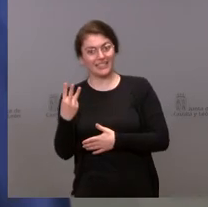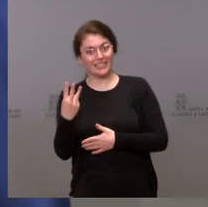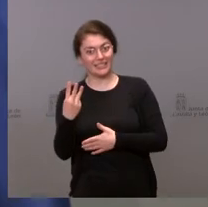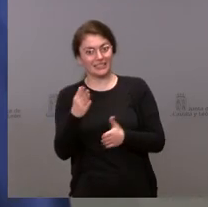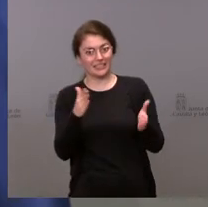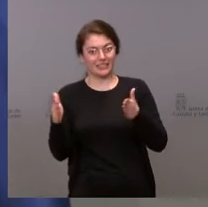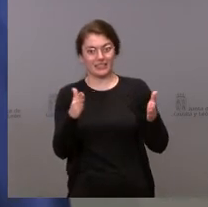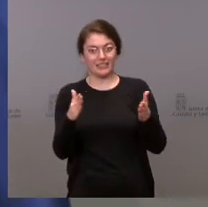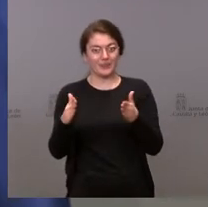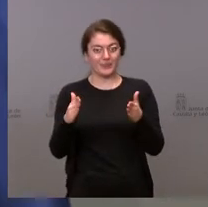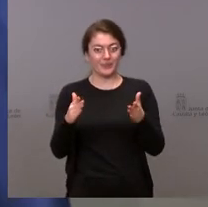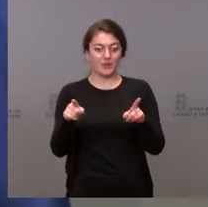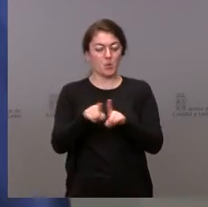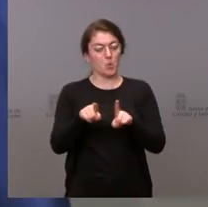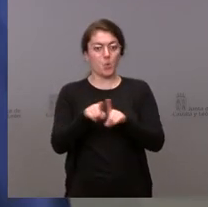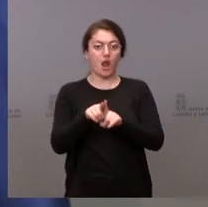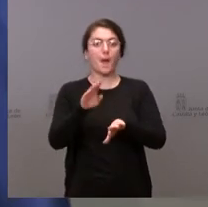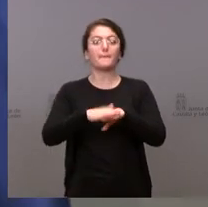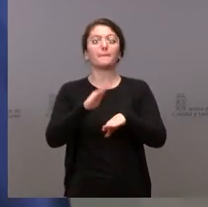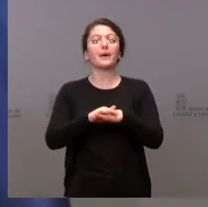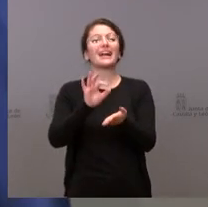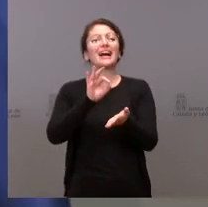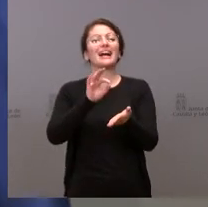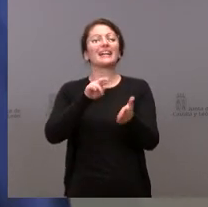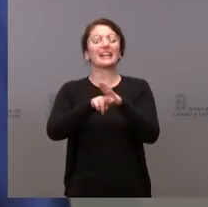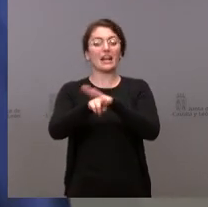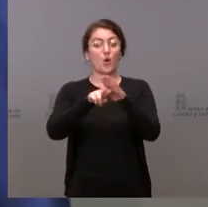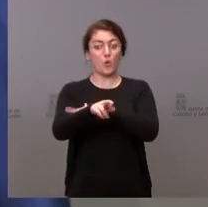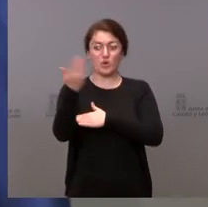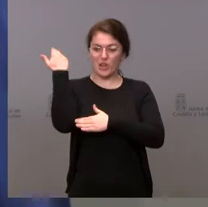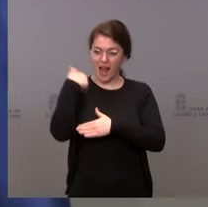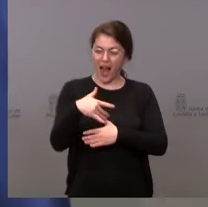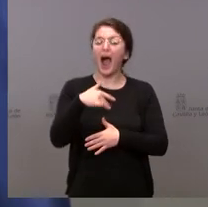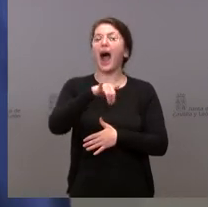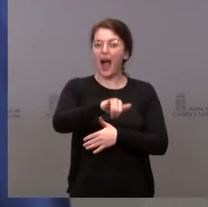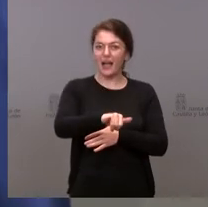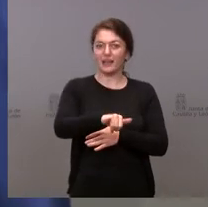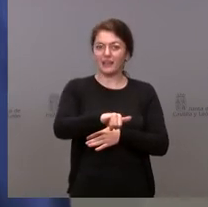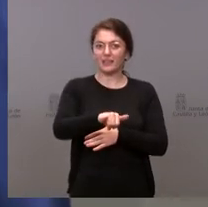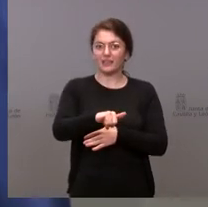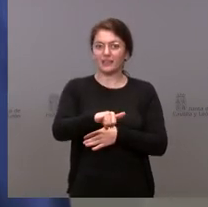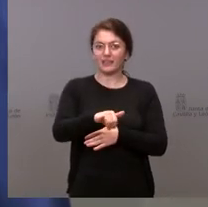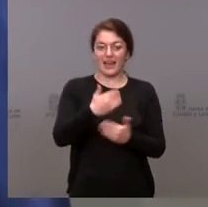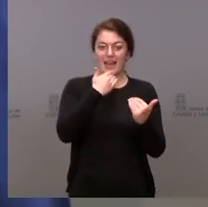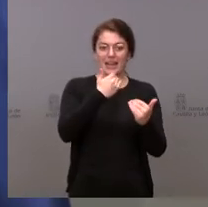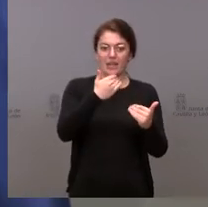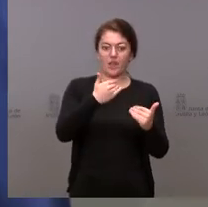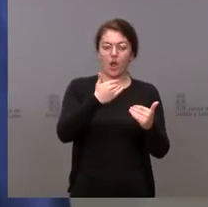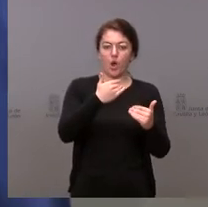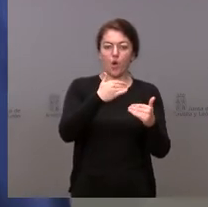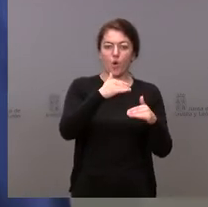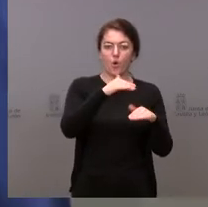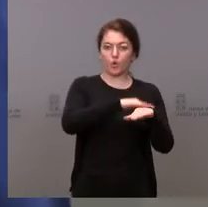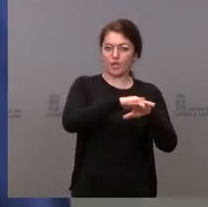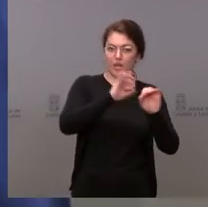solamente disponer de los recursos de los que ya dispone la administración pública a través de la consejería de educación sino no